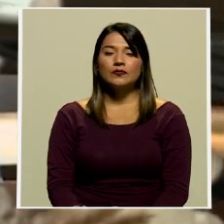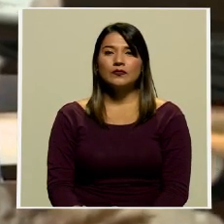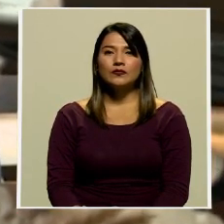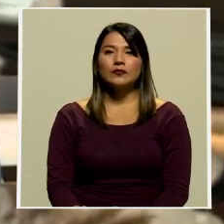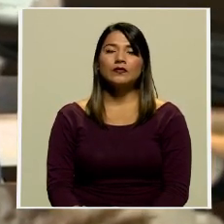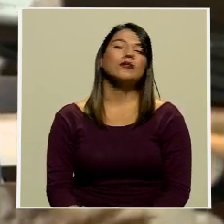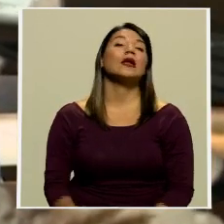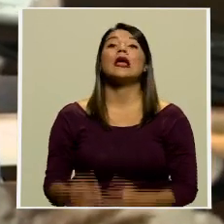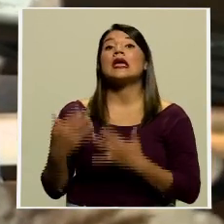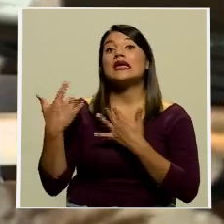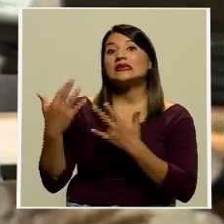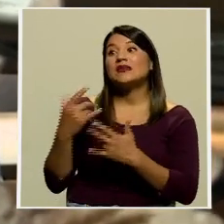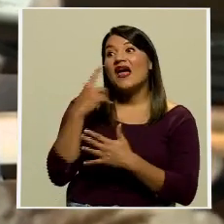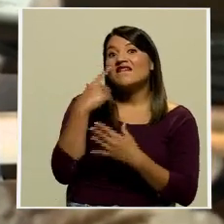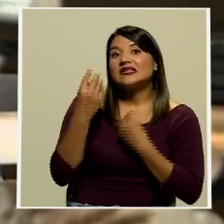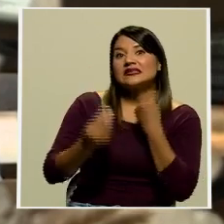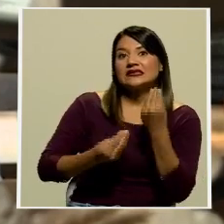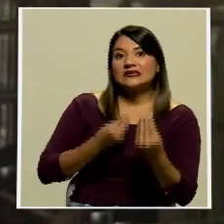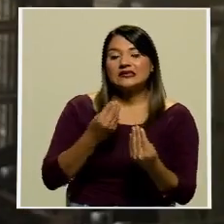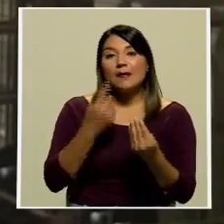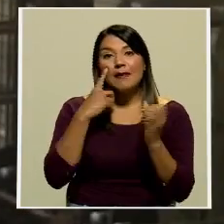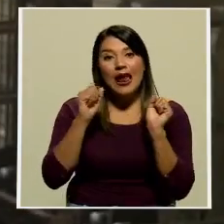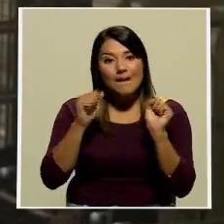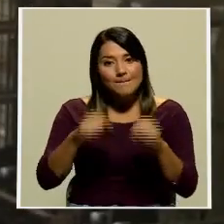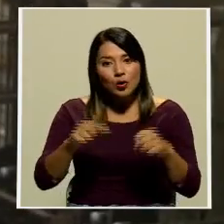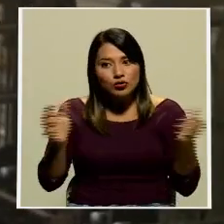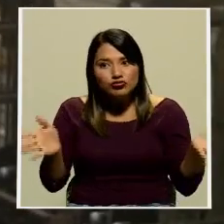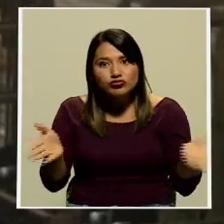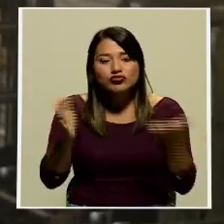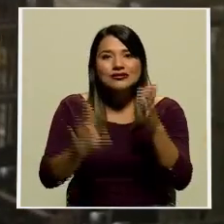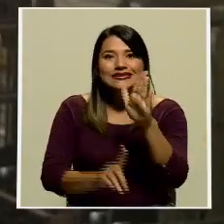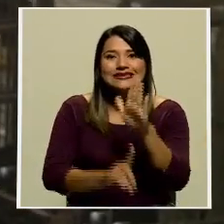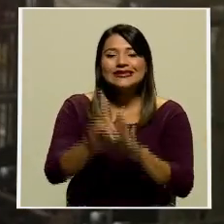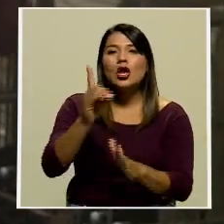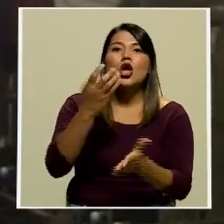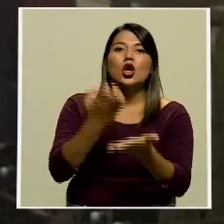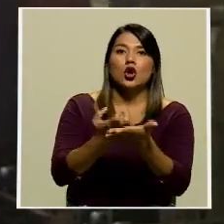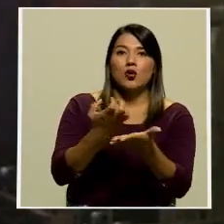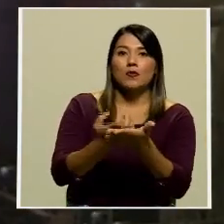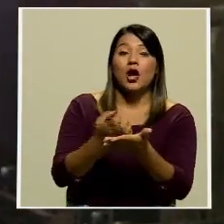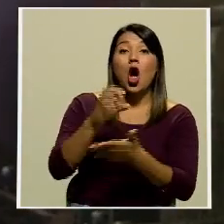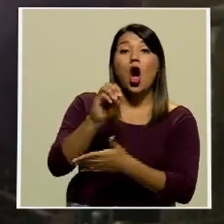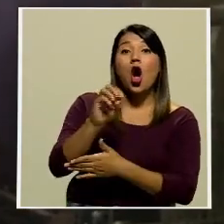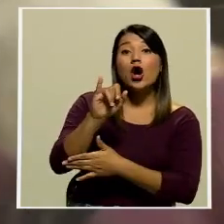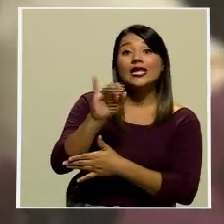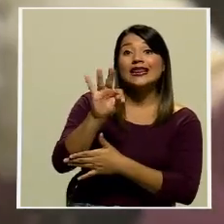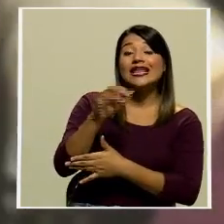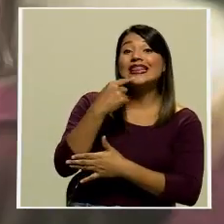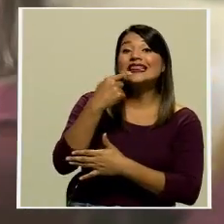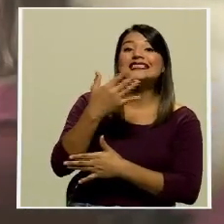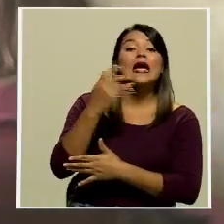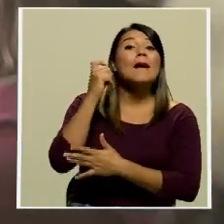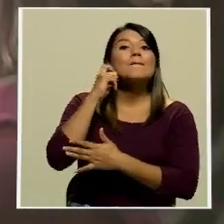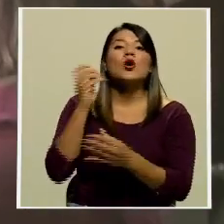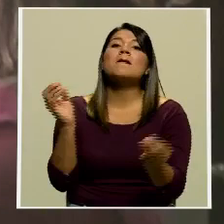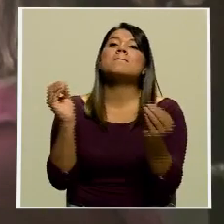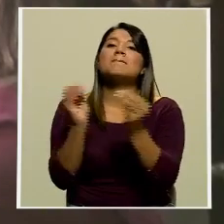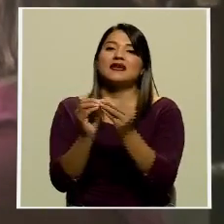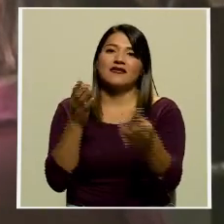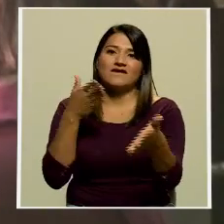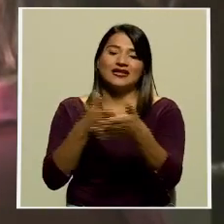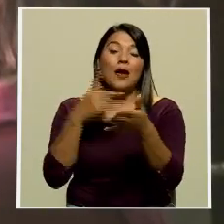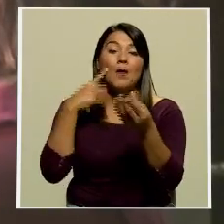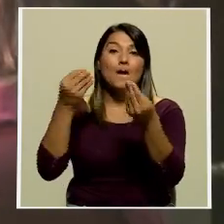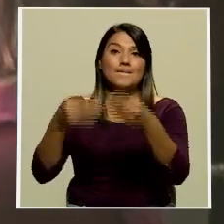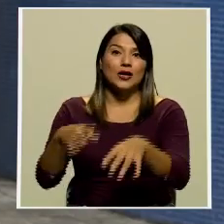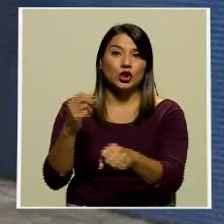A la espera de ver qué medidas se tomarán para impulsar la recuperación económica, la OIT señala que las mujeres se han visto más impactadas por la pandemia